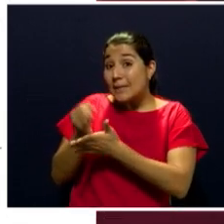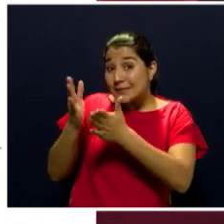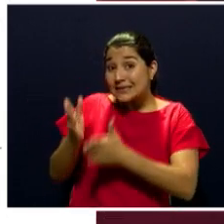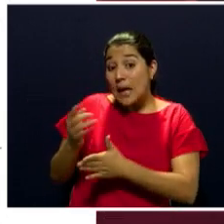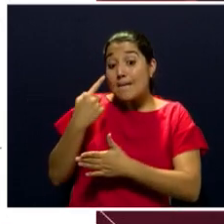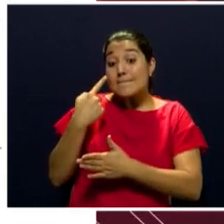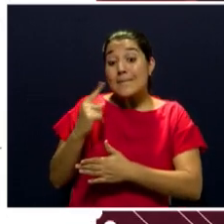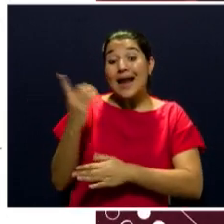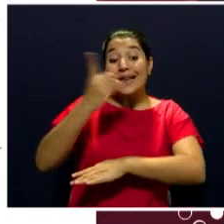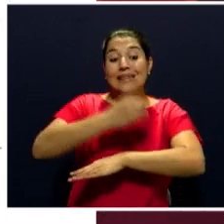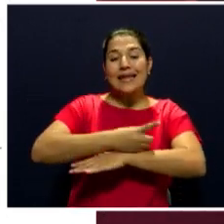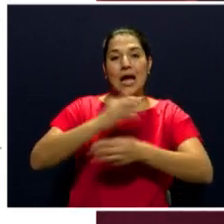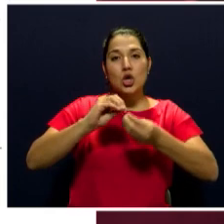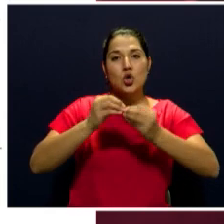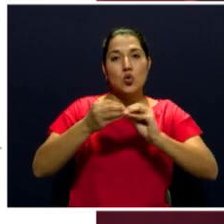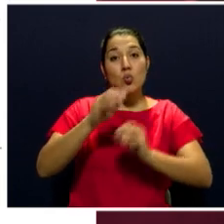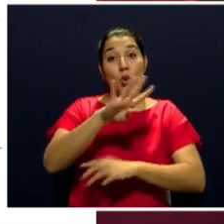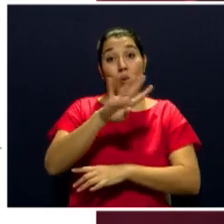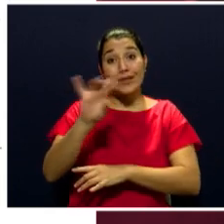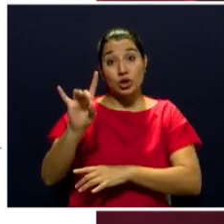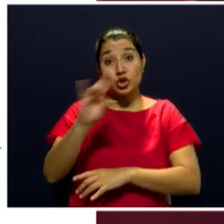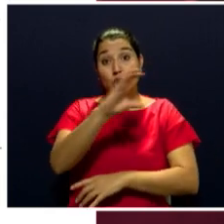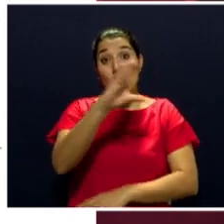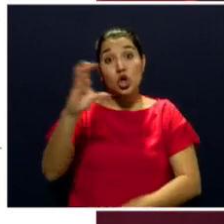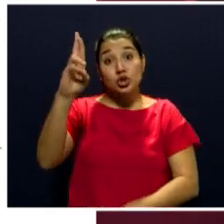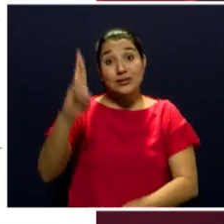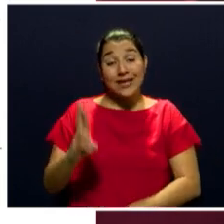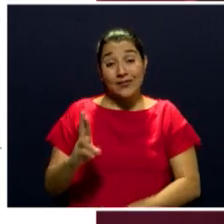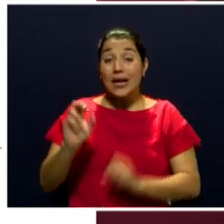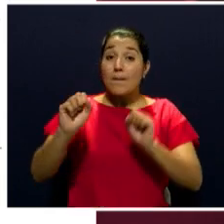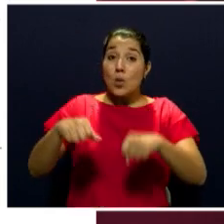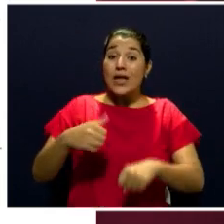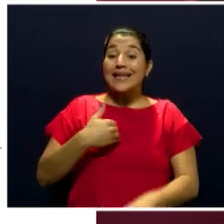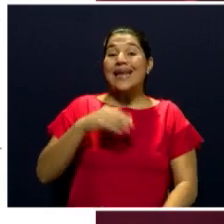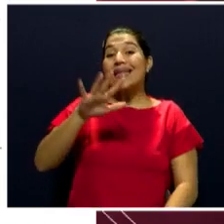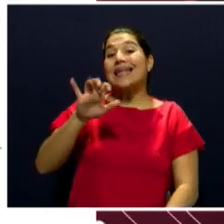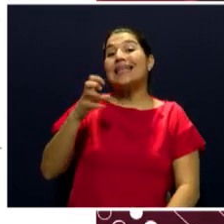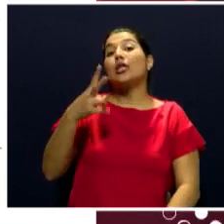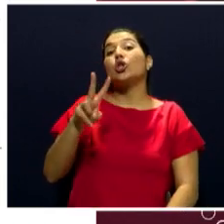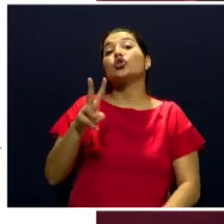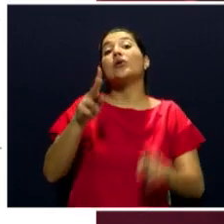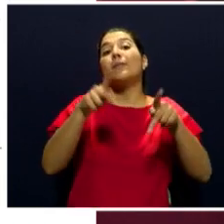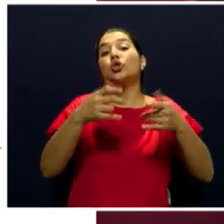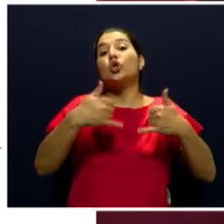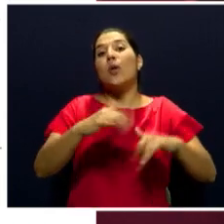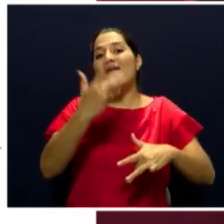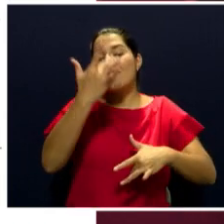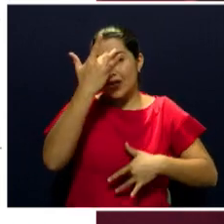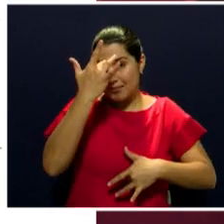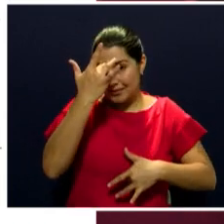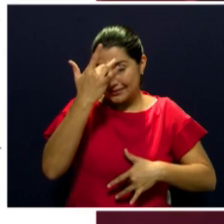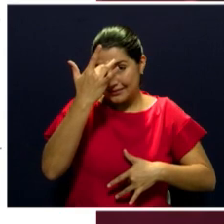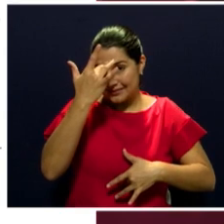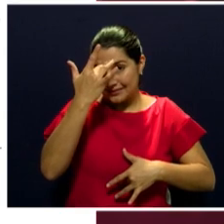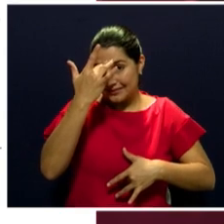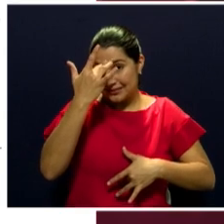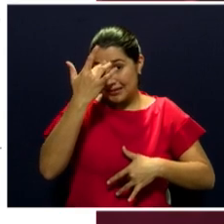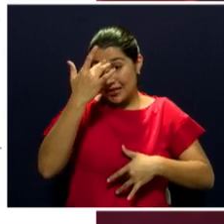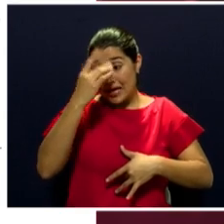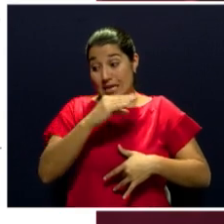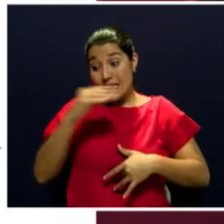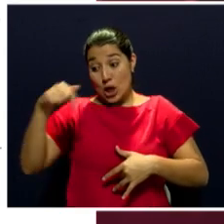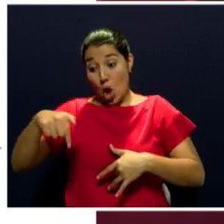de la emergencia, Costa Rica tendría 512 casos activos. Y hoy, en el día